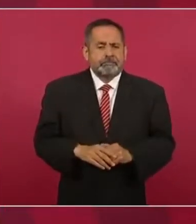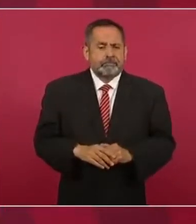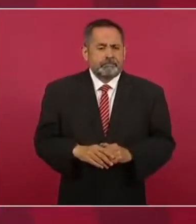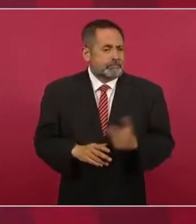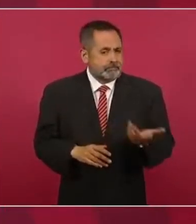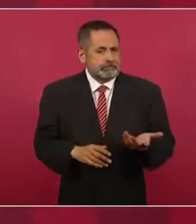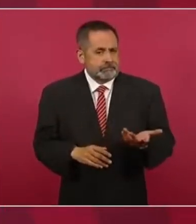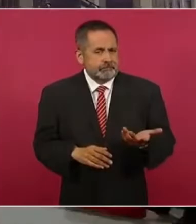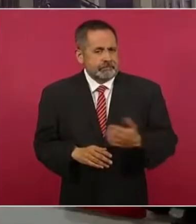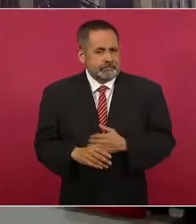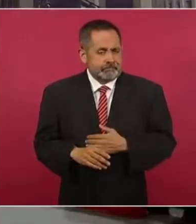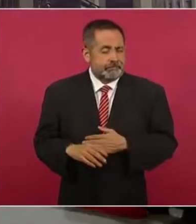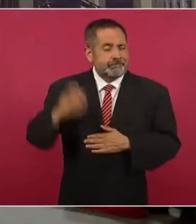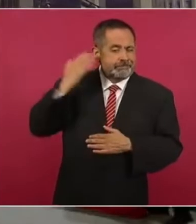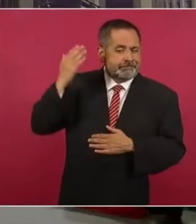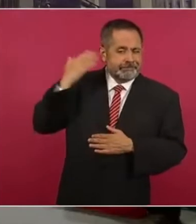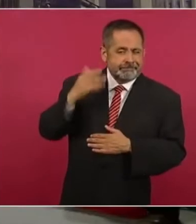iban las prestaciones al salario?